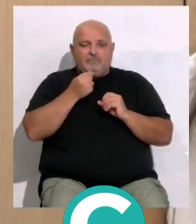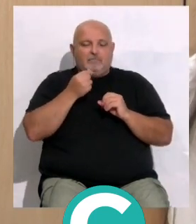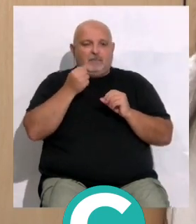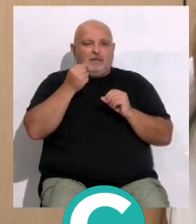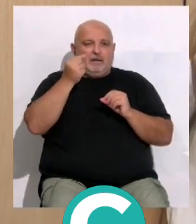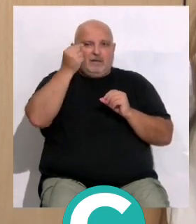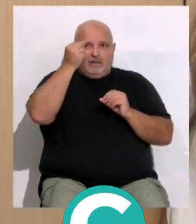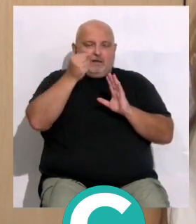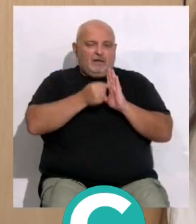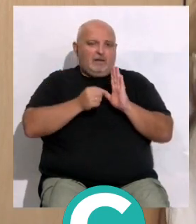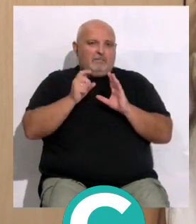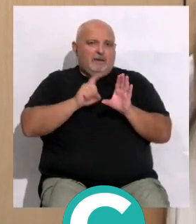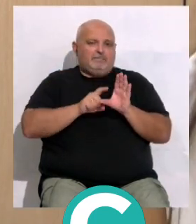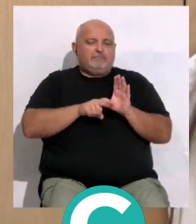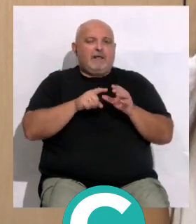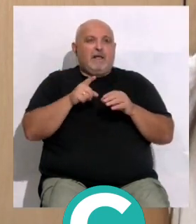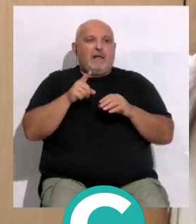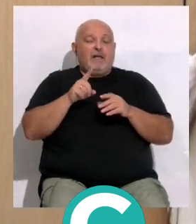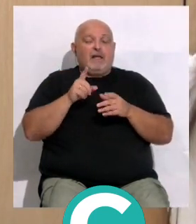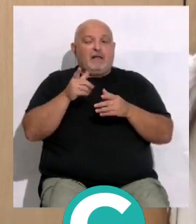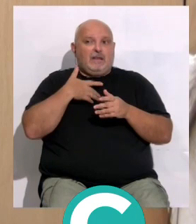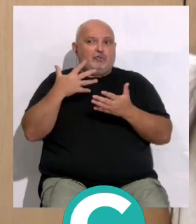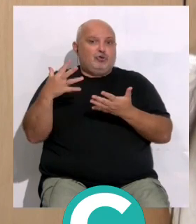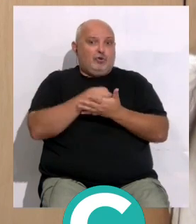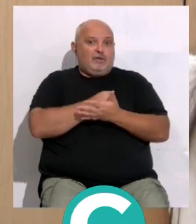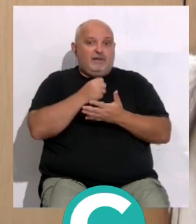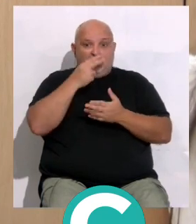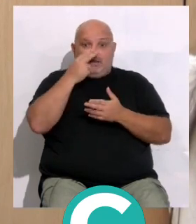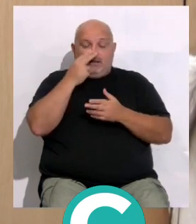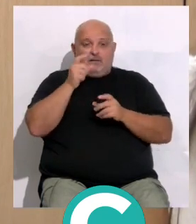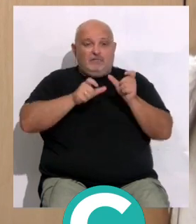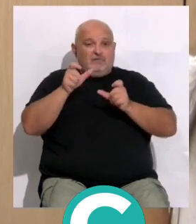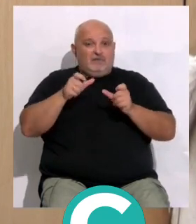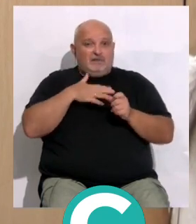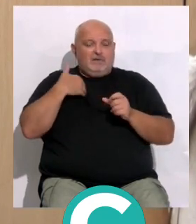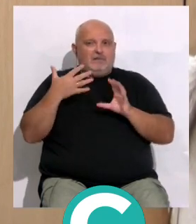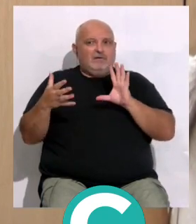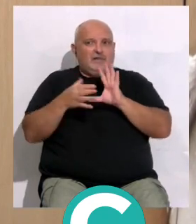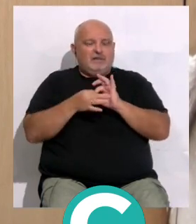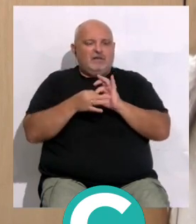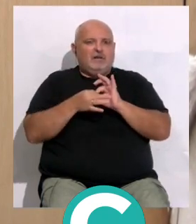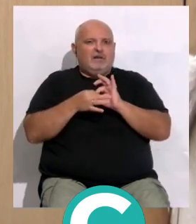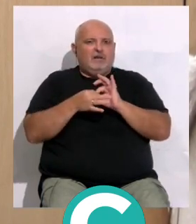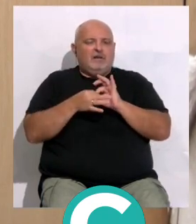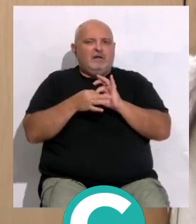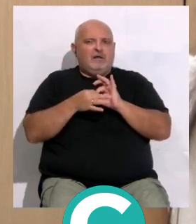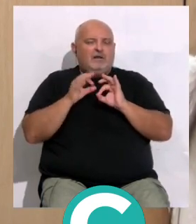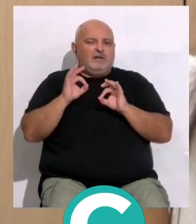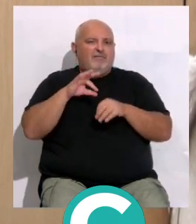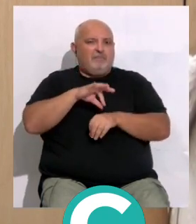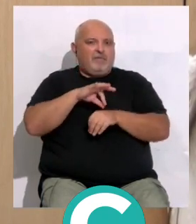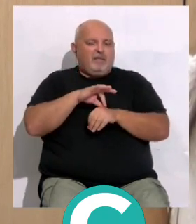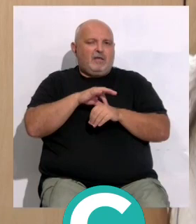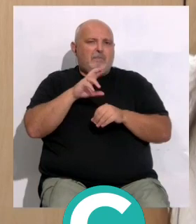criterios que tenemos para poder entrar. De todas maneras, invitamos a todo el mundo que tenga asociada la